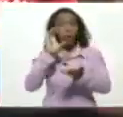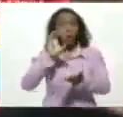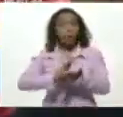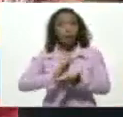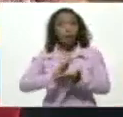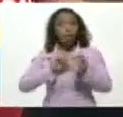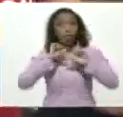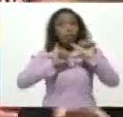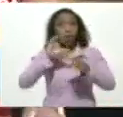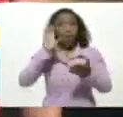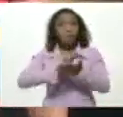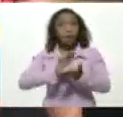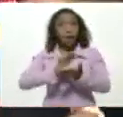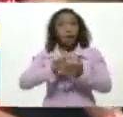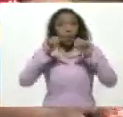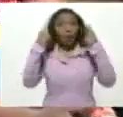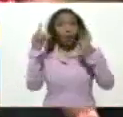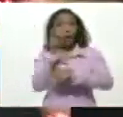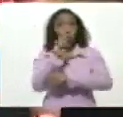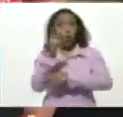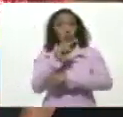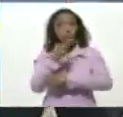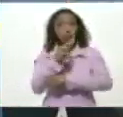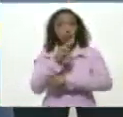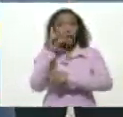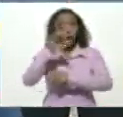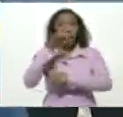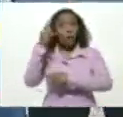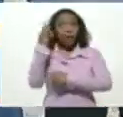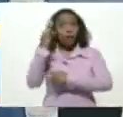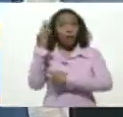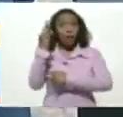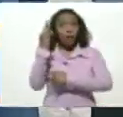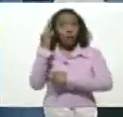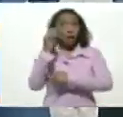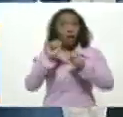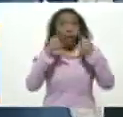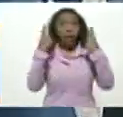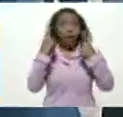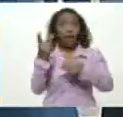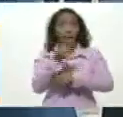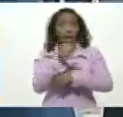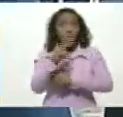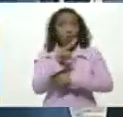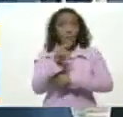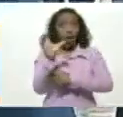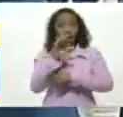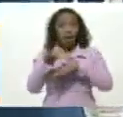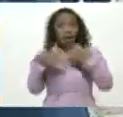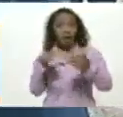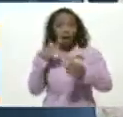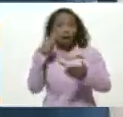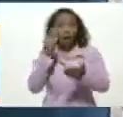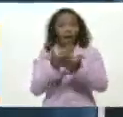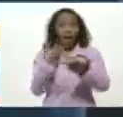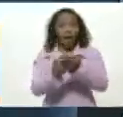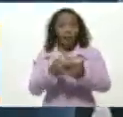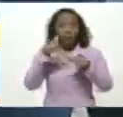Entre el distrito capital y La Guaira, están las dos. Bueno, pero tú me estás diciendo que el amarillo está en La Guaira. No, está en la dos partes. ¿Cuál es la parte de Caracas ahí? Hasta aquí llega la parte.